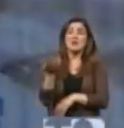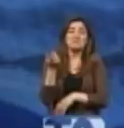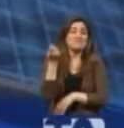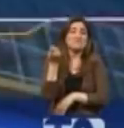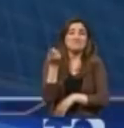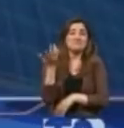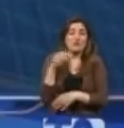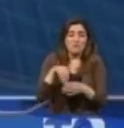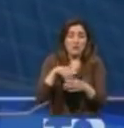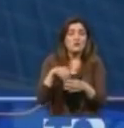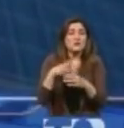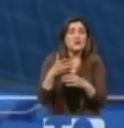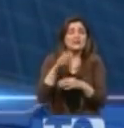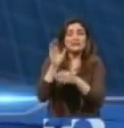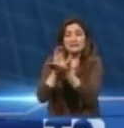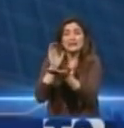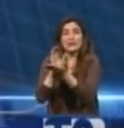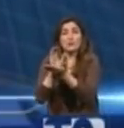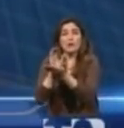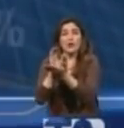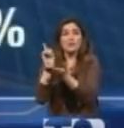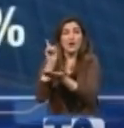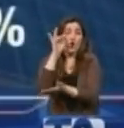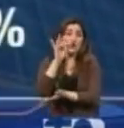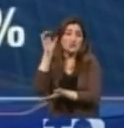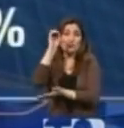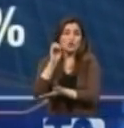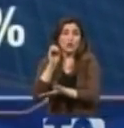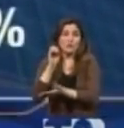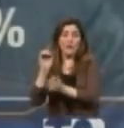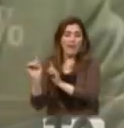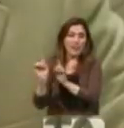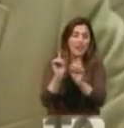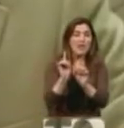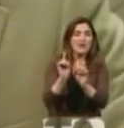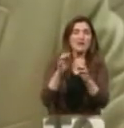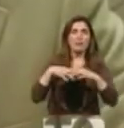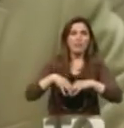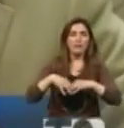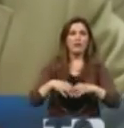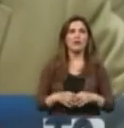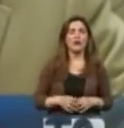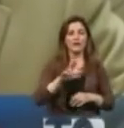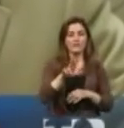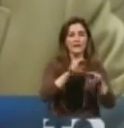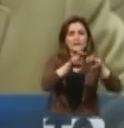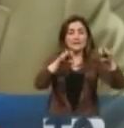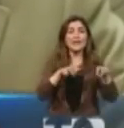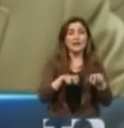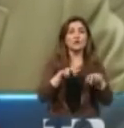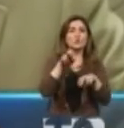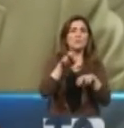incluso la derivación de pacientes del IES, que antes le daba un 80% de ocupación, cayó. Nosotros tenemos 3 salas con una